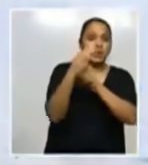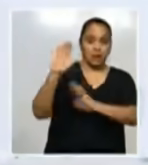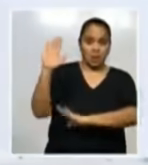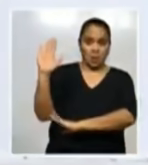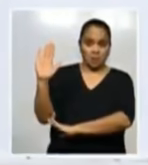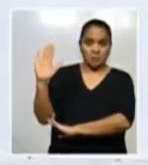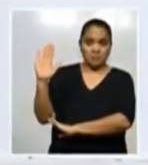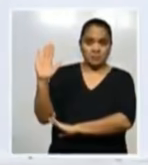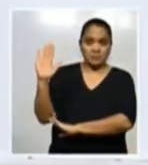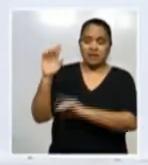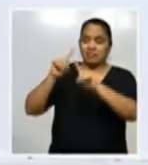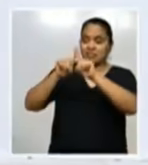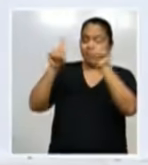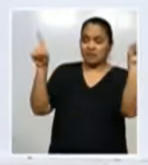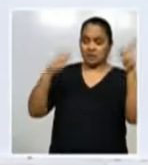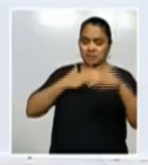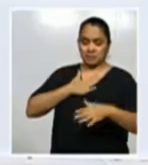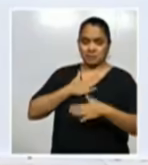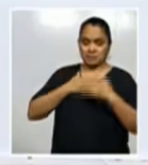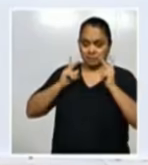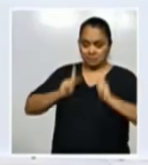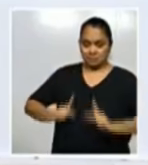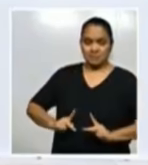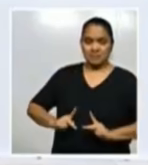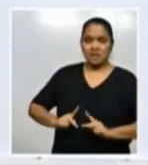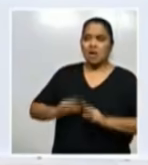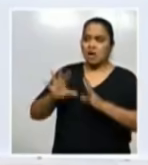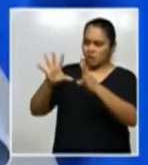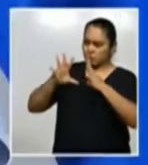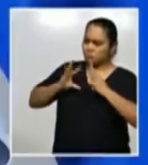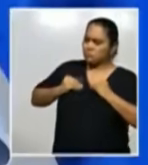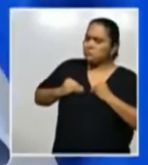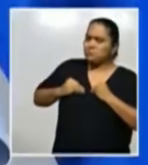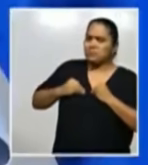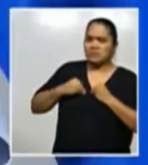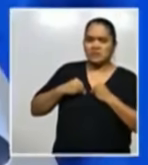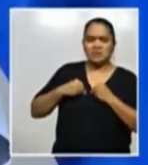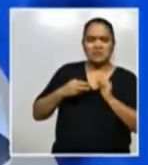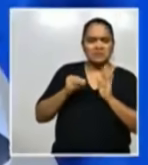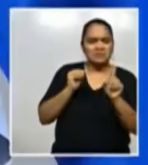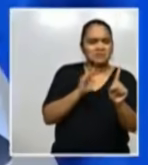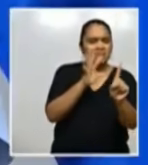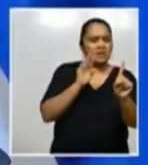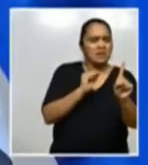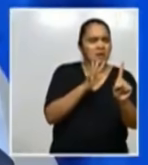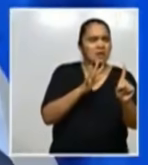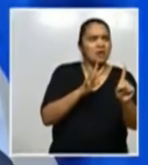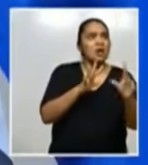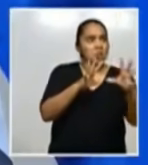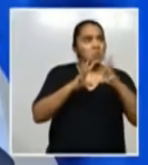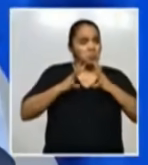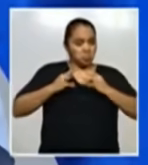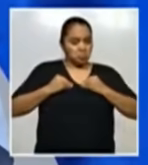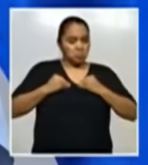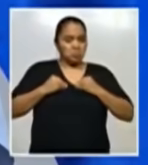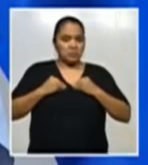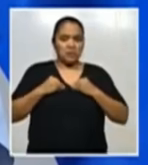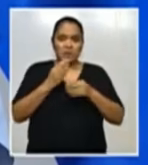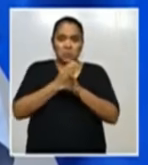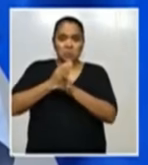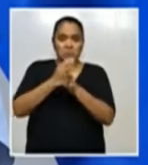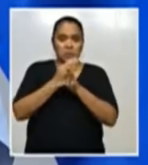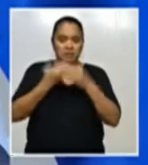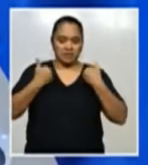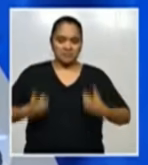compromiso en mi persona de acatar las recomendaciones, la estrategia puede no ser la